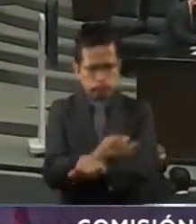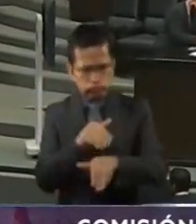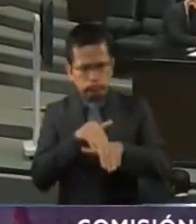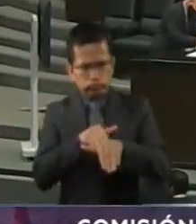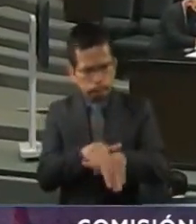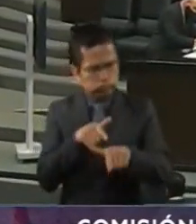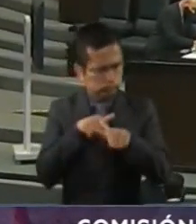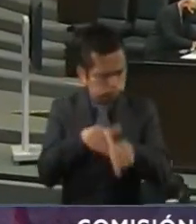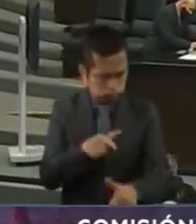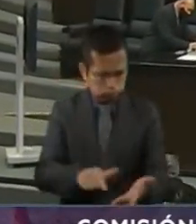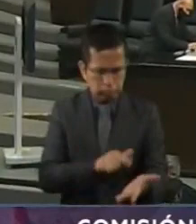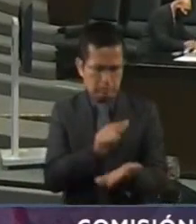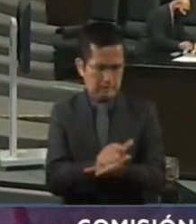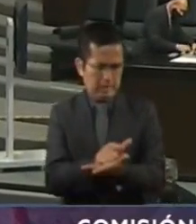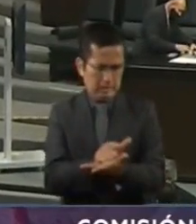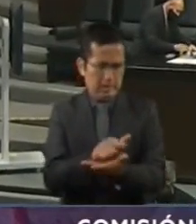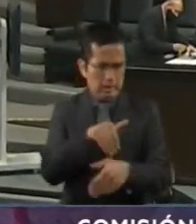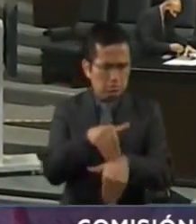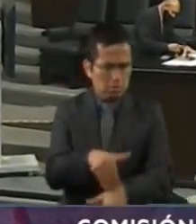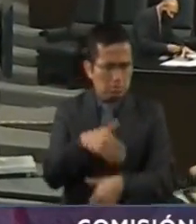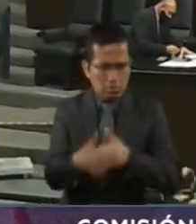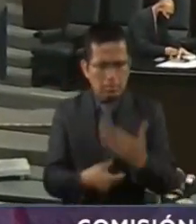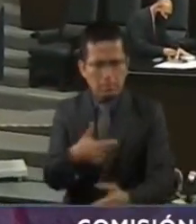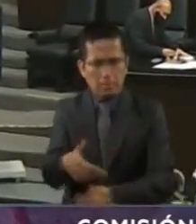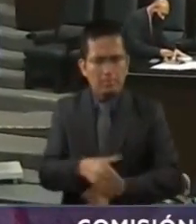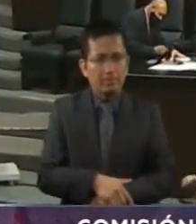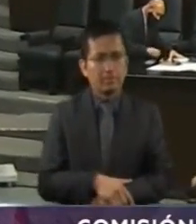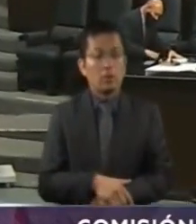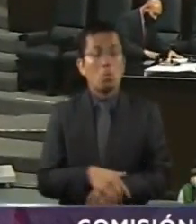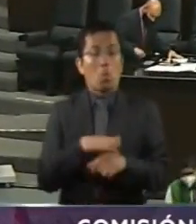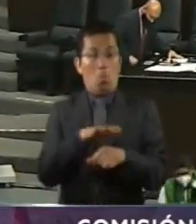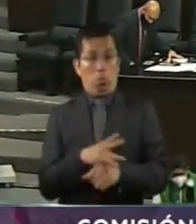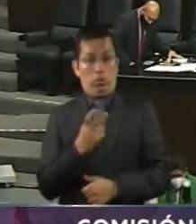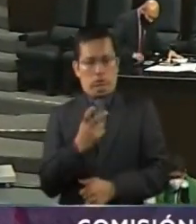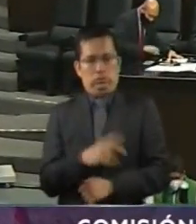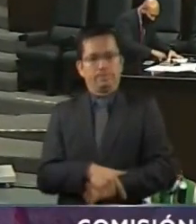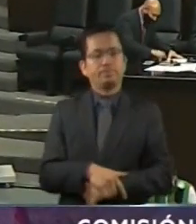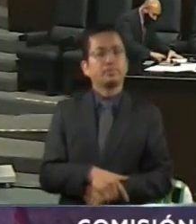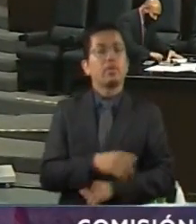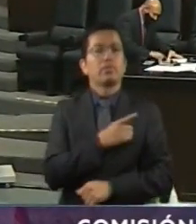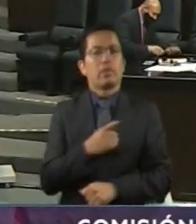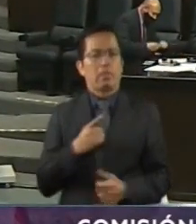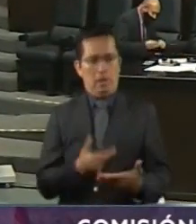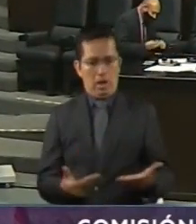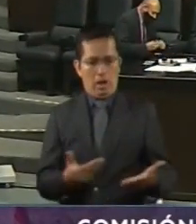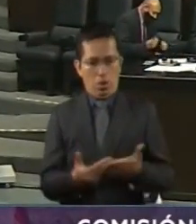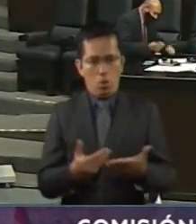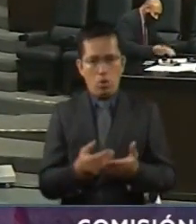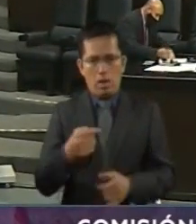ello, tenemos que buscar mejoras para atender los retos que